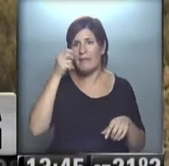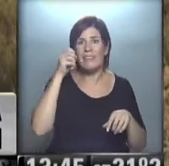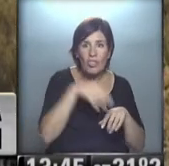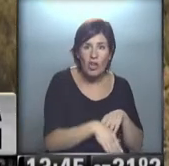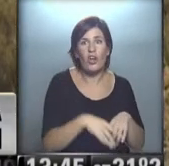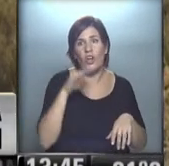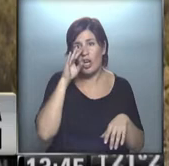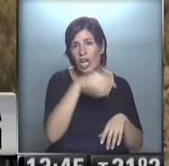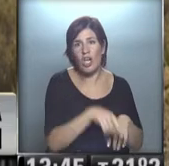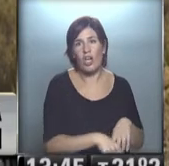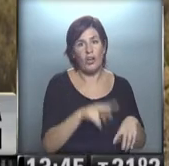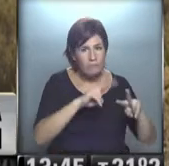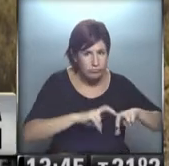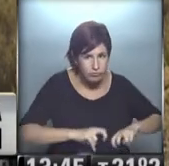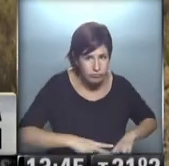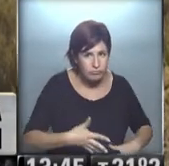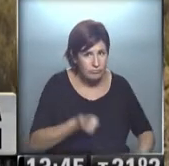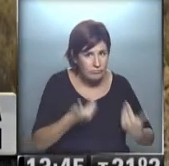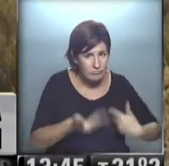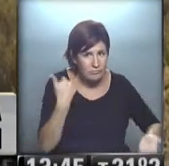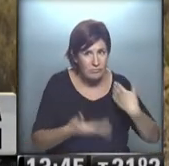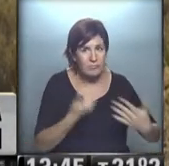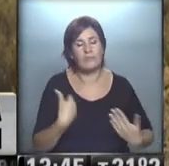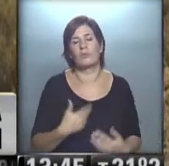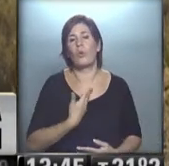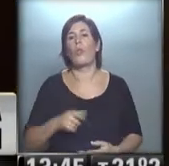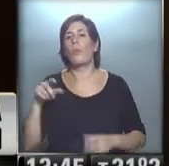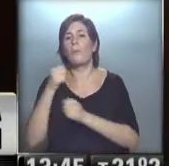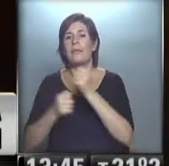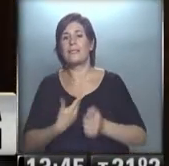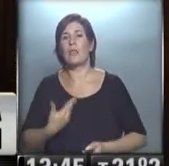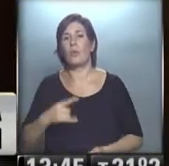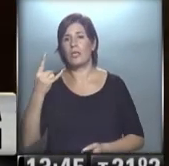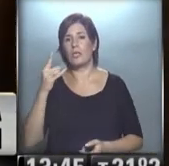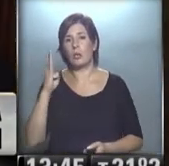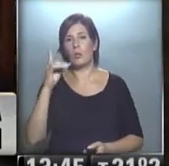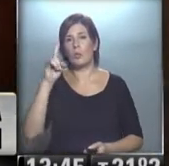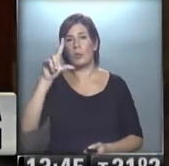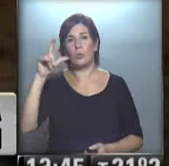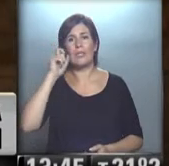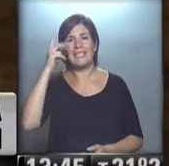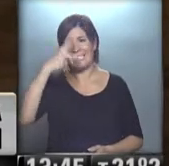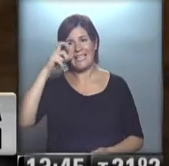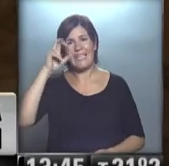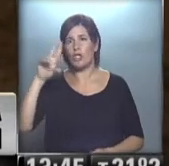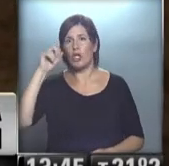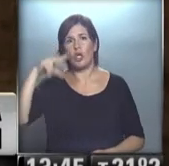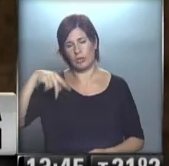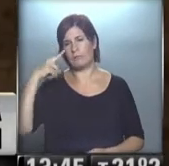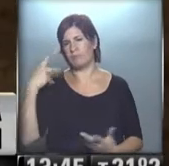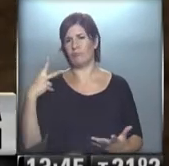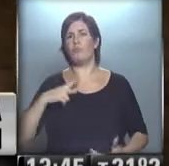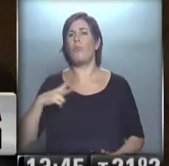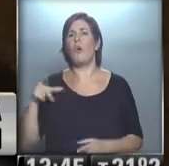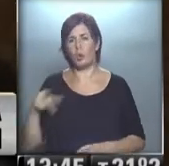American Energy, propiedad de Carlos Bulgeroni, el hombre más rico de la Argentina o uno de ellos. La denuncia realizada por la